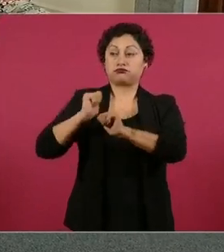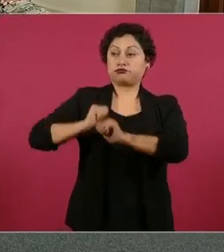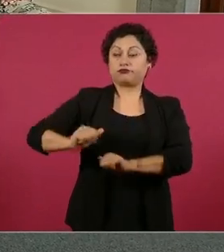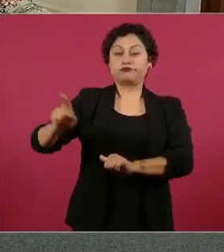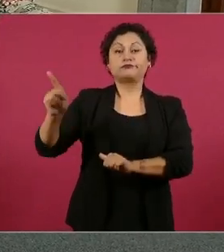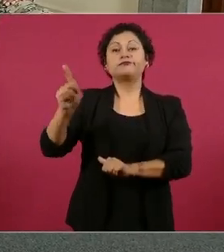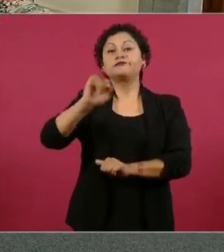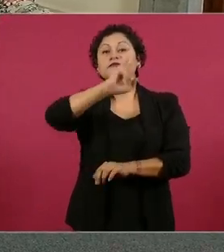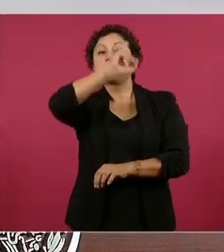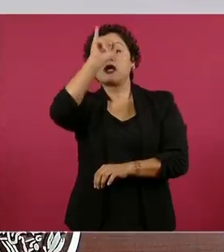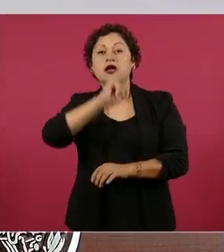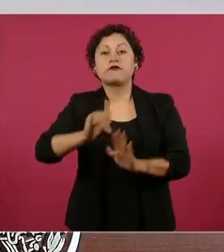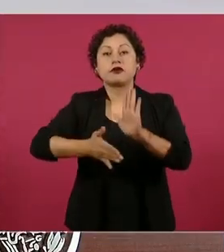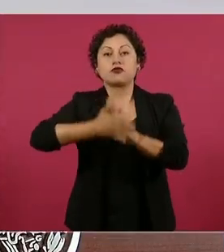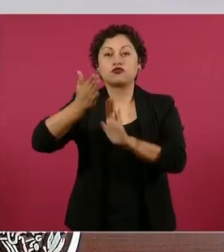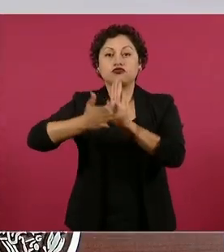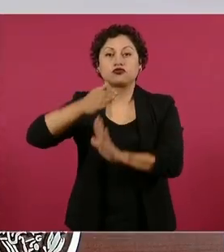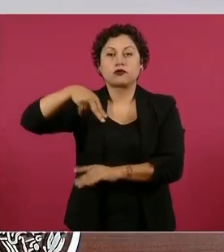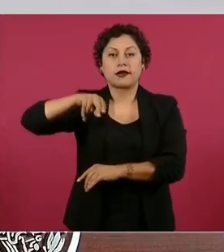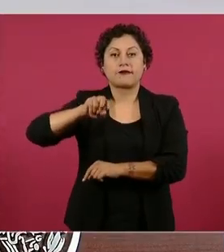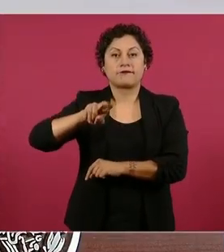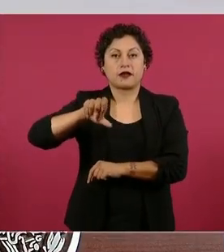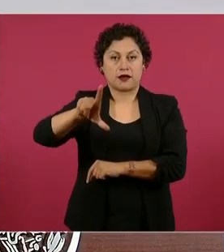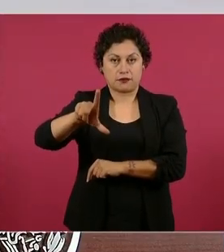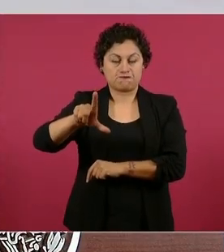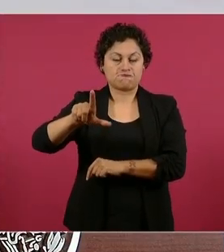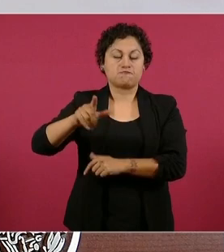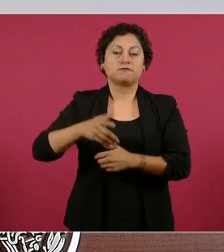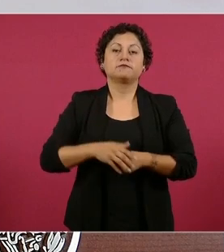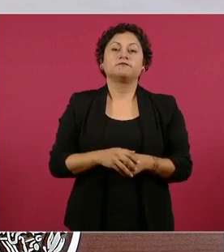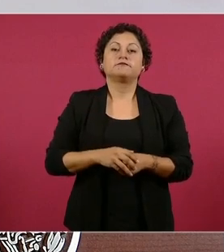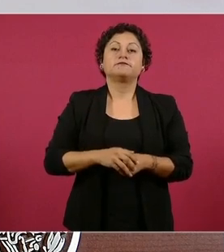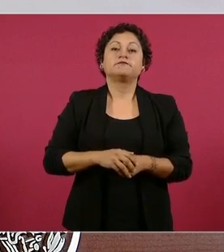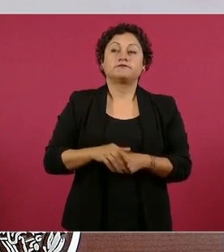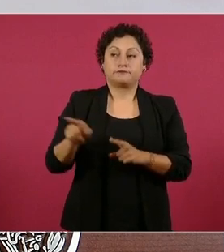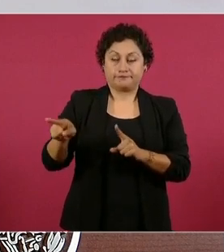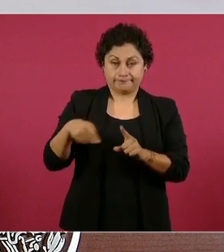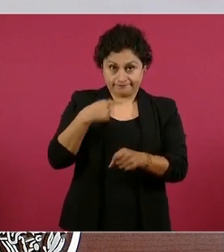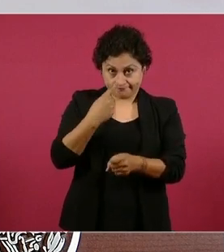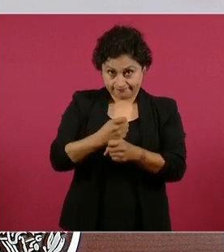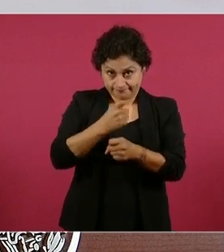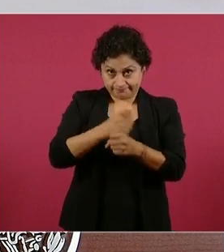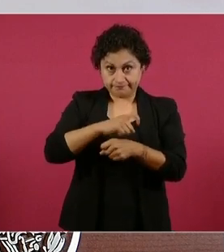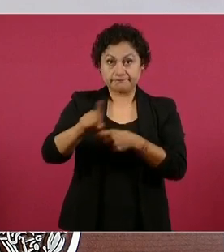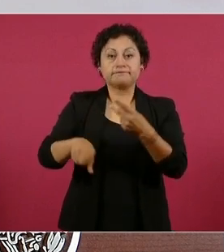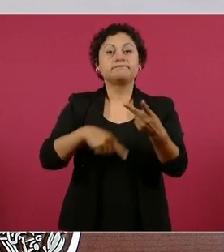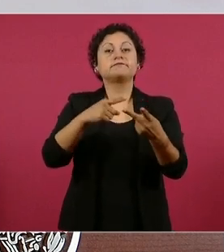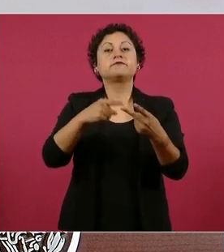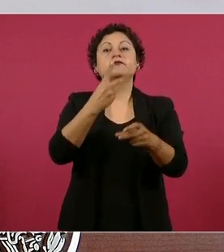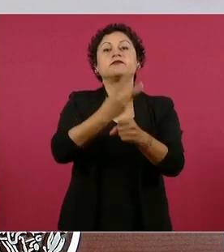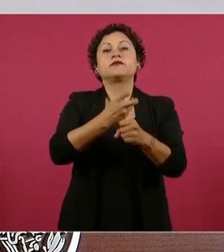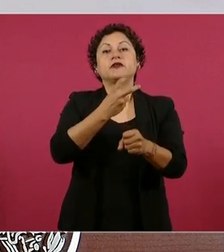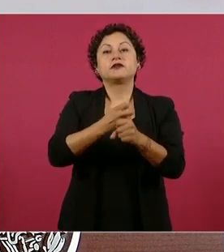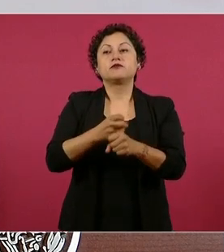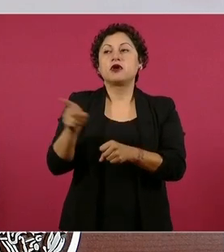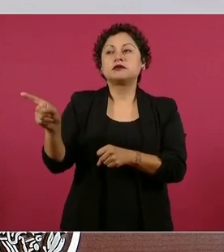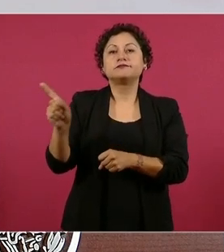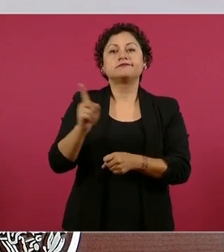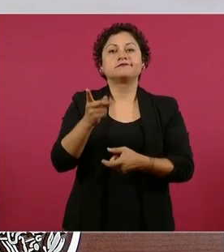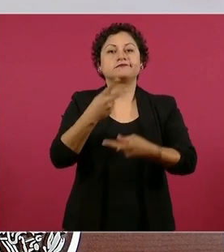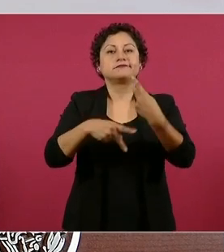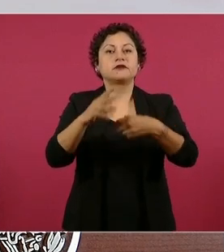va a hablar sobre la construcción naval. Después pasaríamos a hablar sobre el dragado, donde